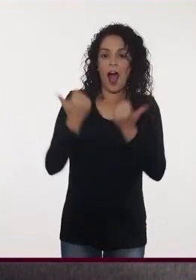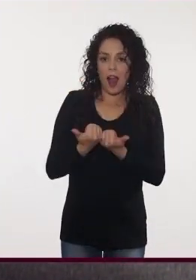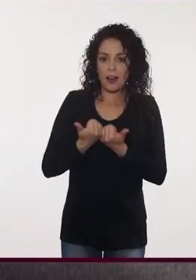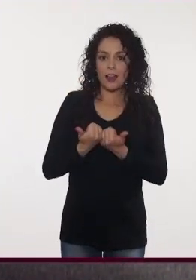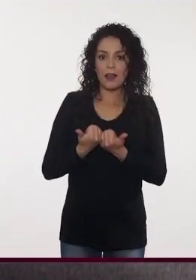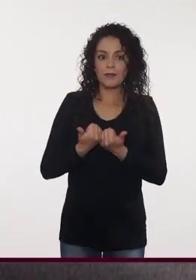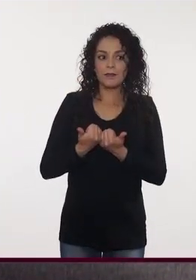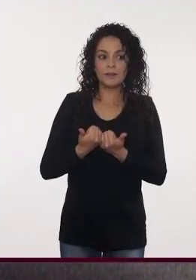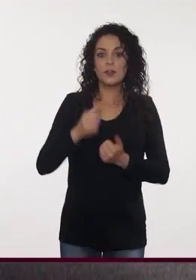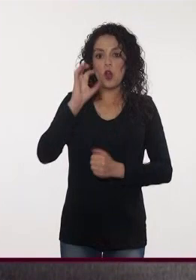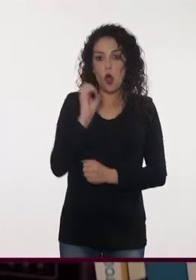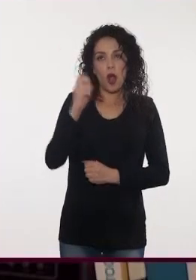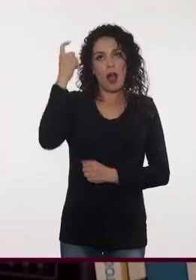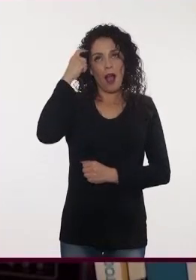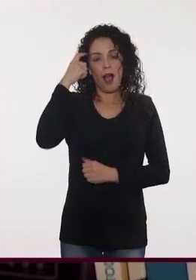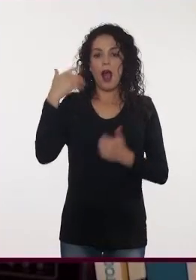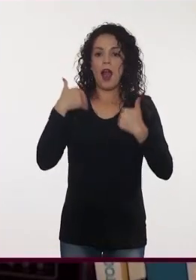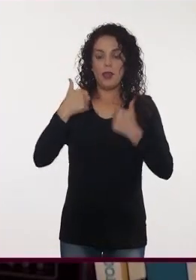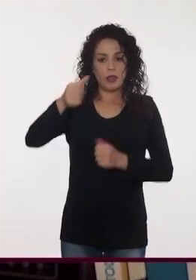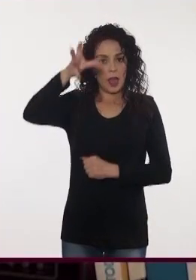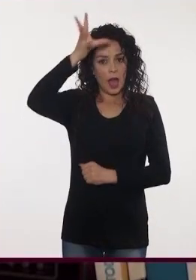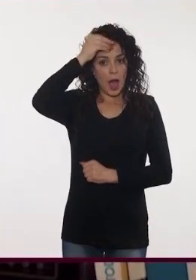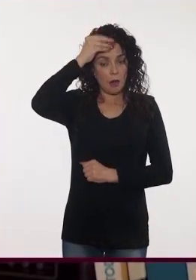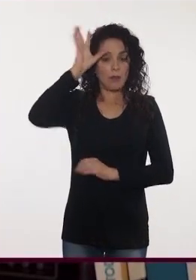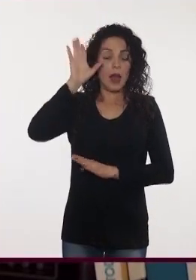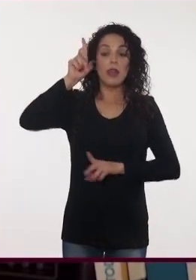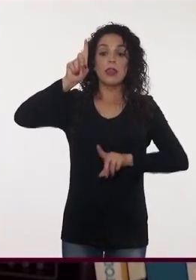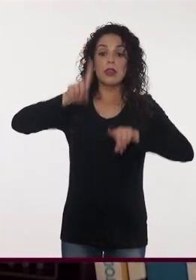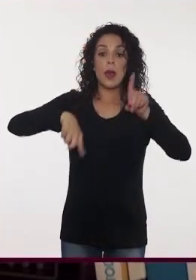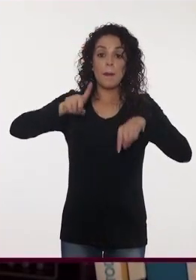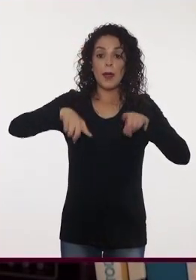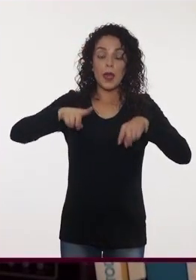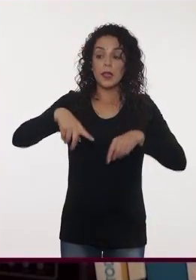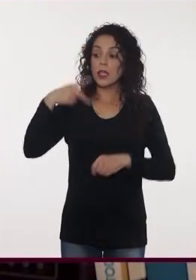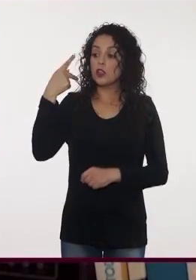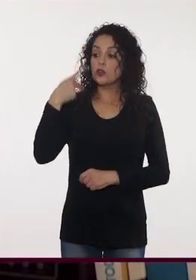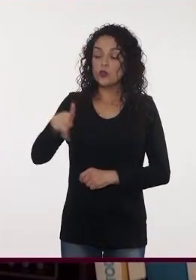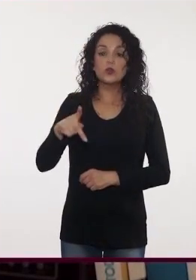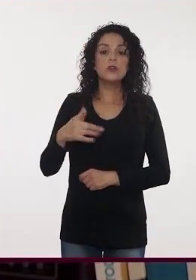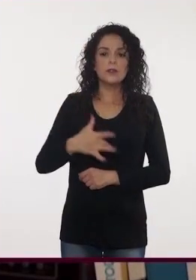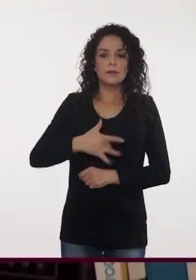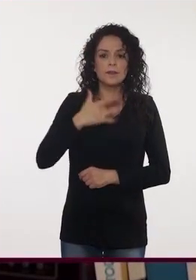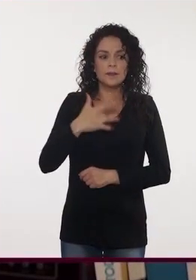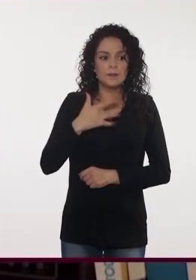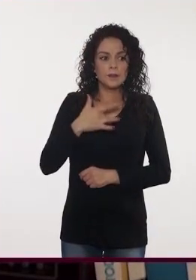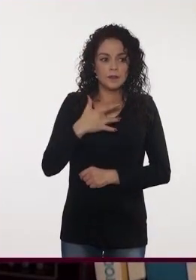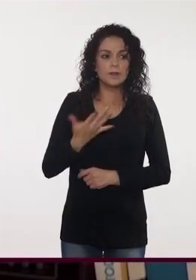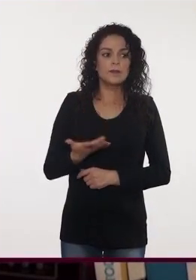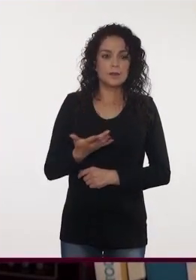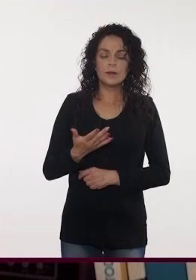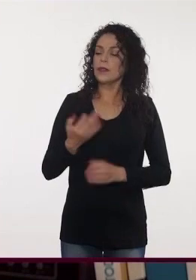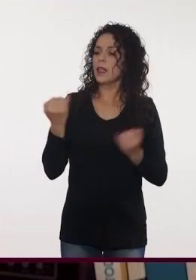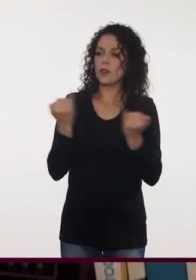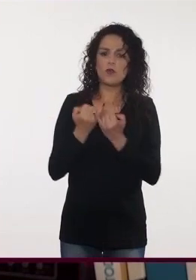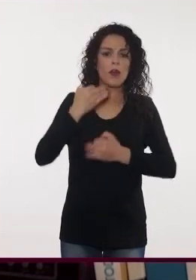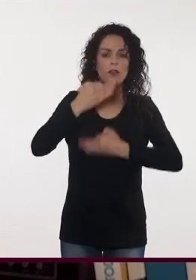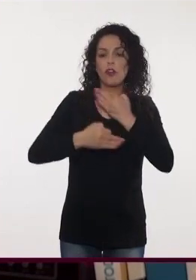productivas o del conocimiento. Todo depende de su condición y vocación, como sucede en todas las